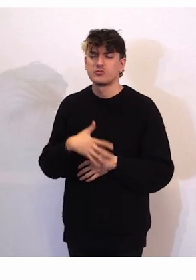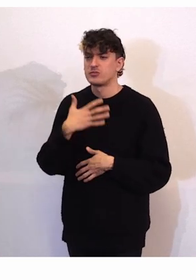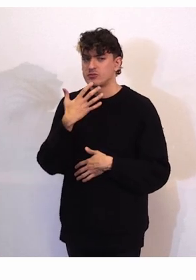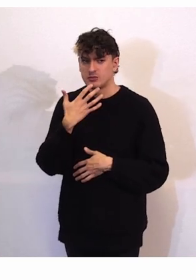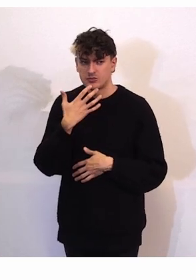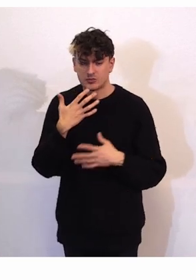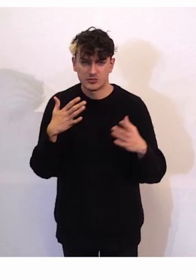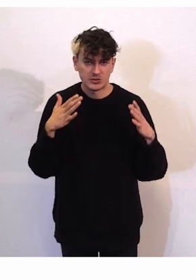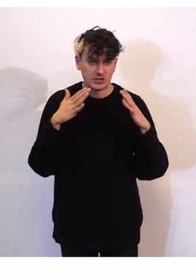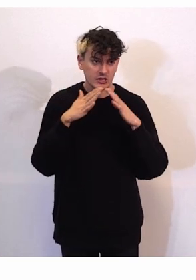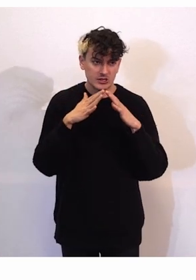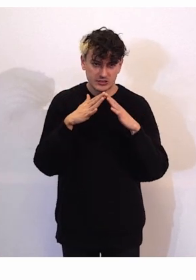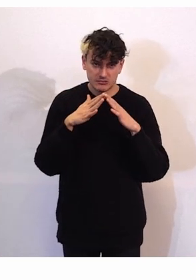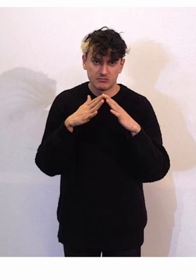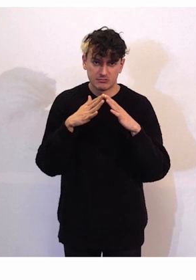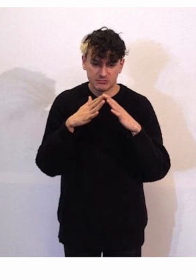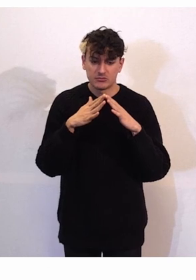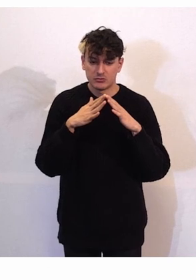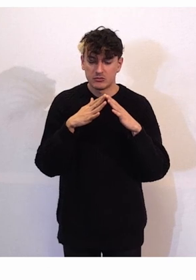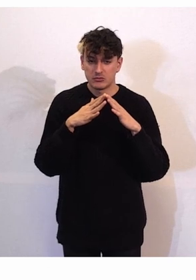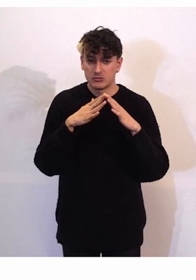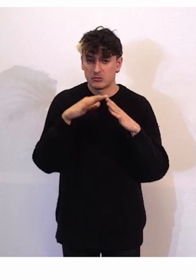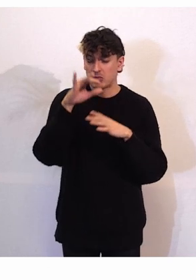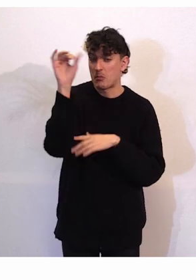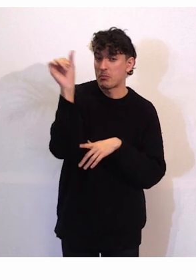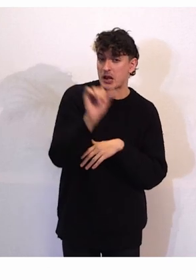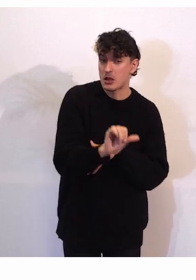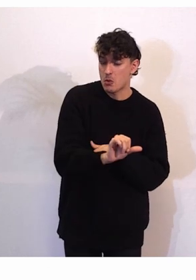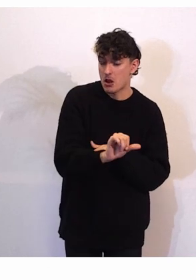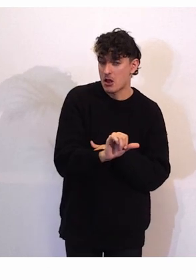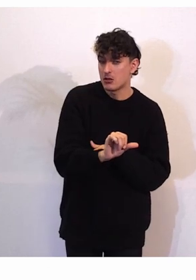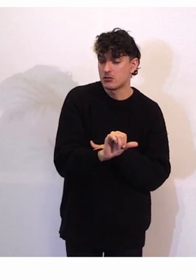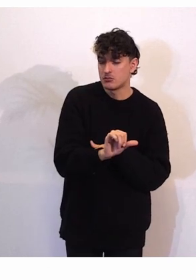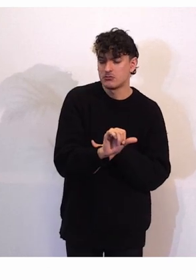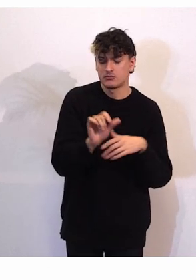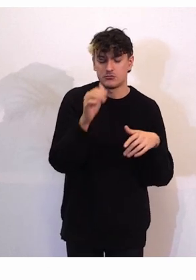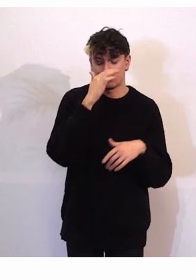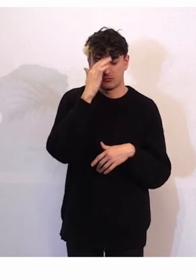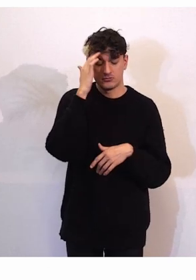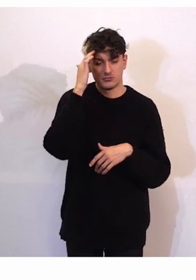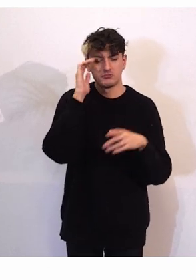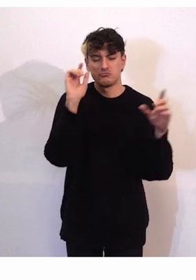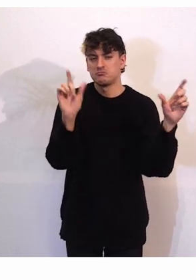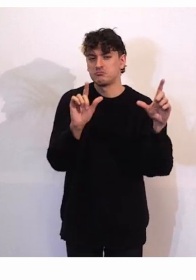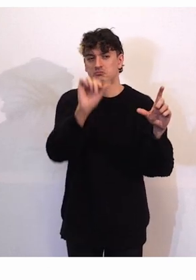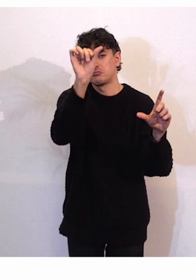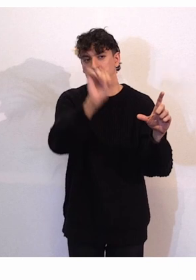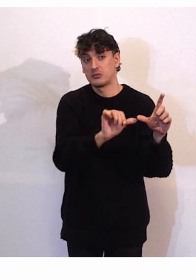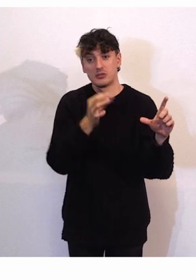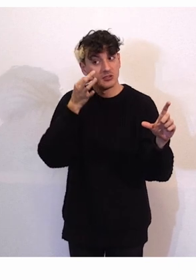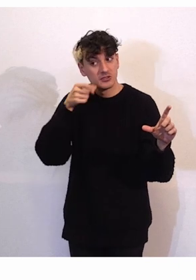que ponen una película de risa, vamos a suponer, esas que ponen de risa, y ella está en la